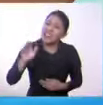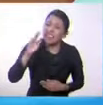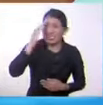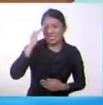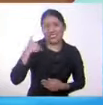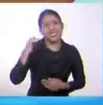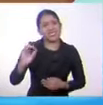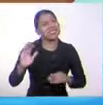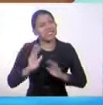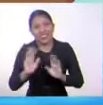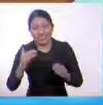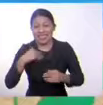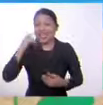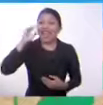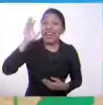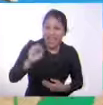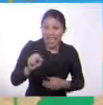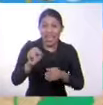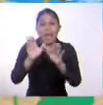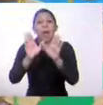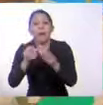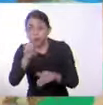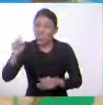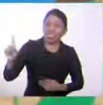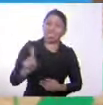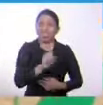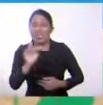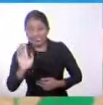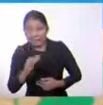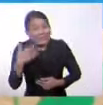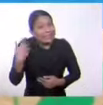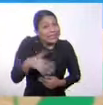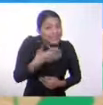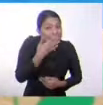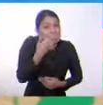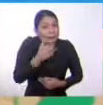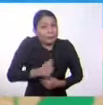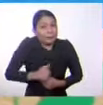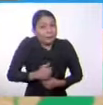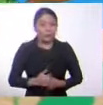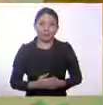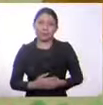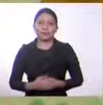Ya había encontrado una señal. Ups.